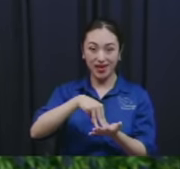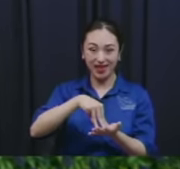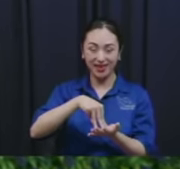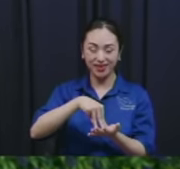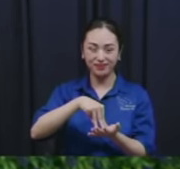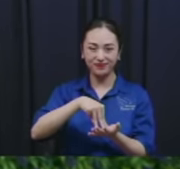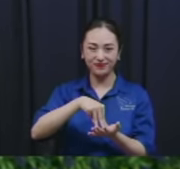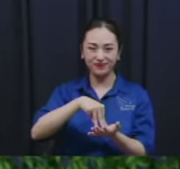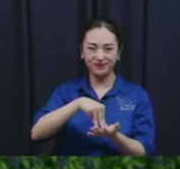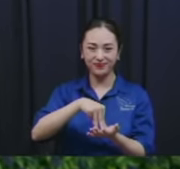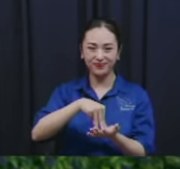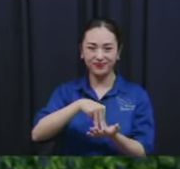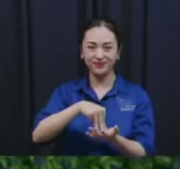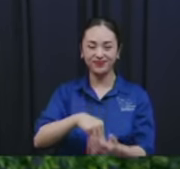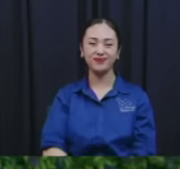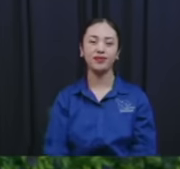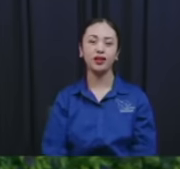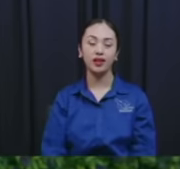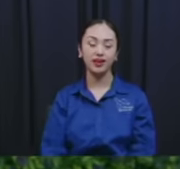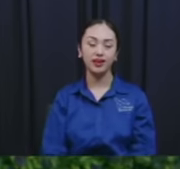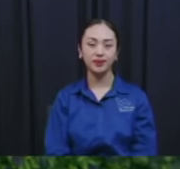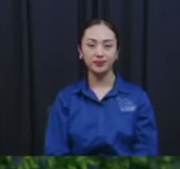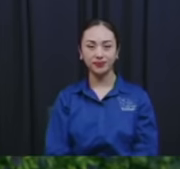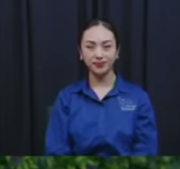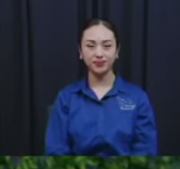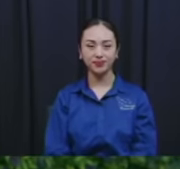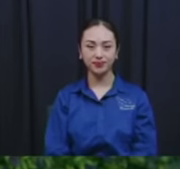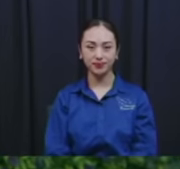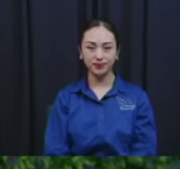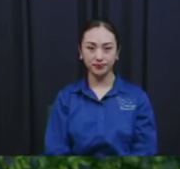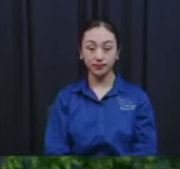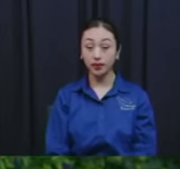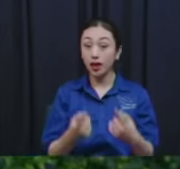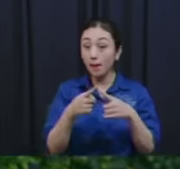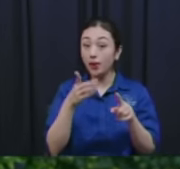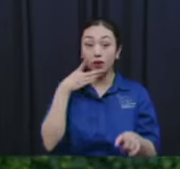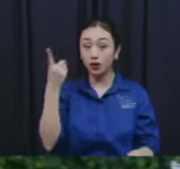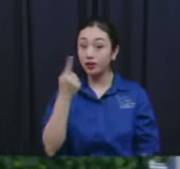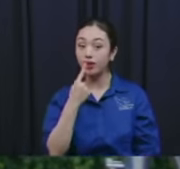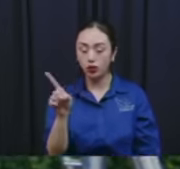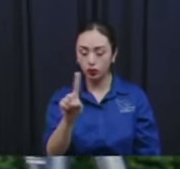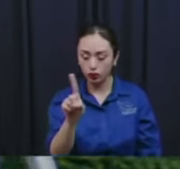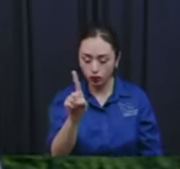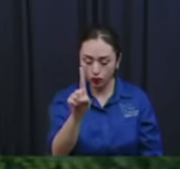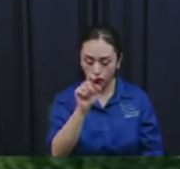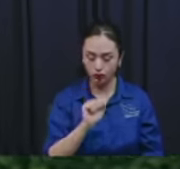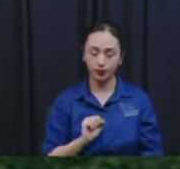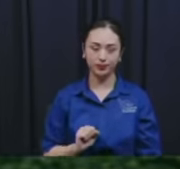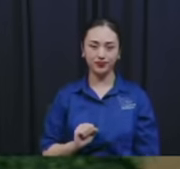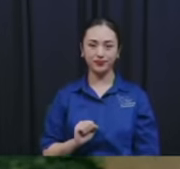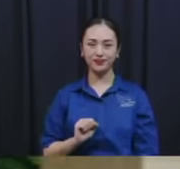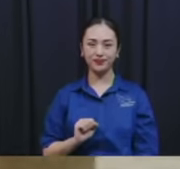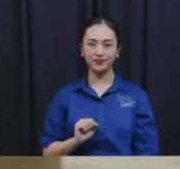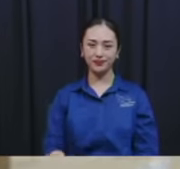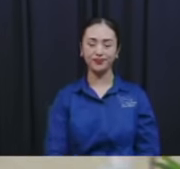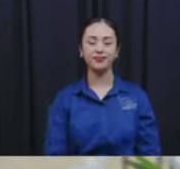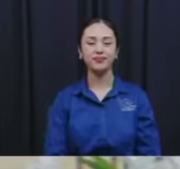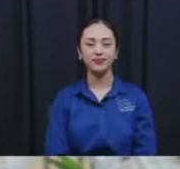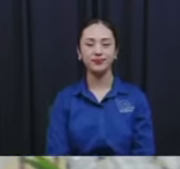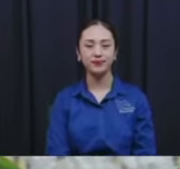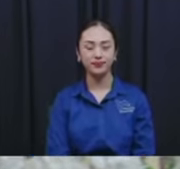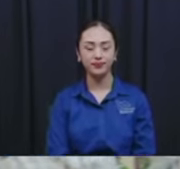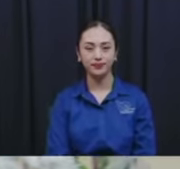el 2000 venía pero usted se hubiera perdido entonces Dios dijo No no se ha salvado mi muchachito ese todavía no se